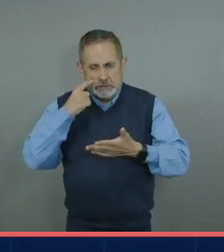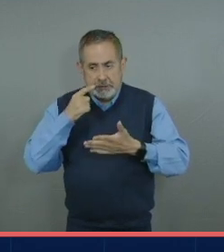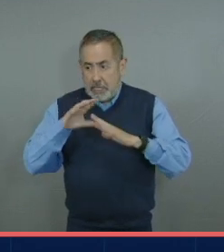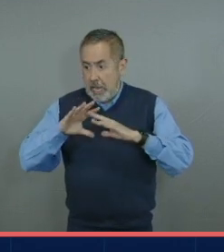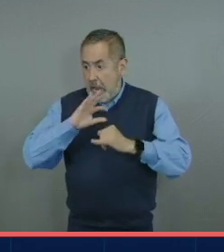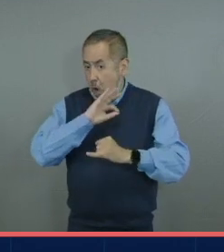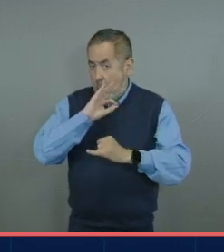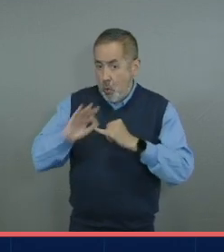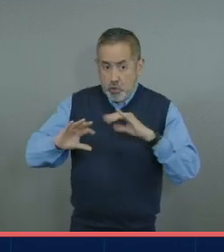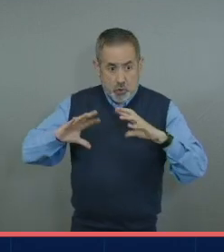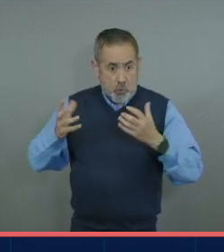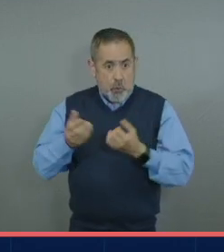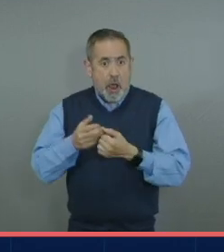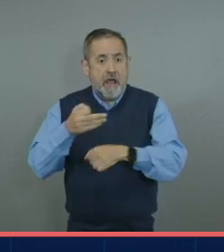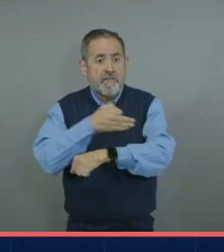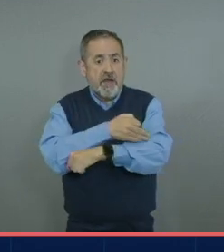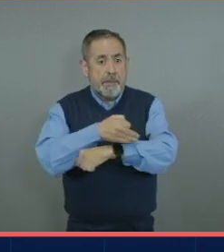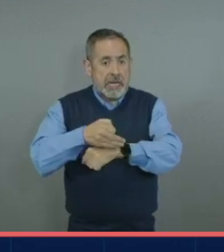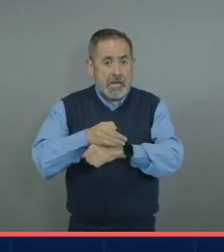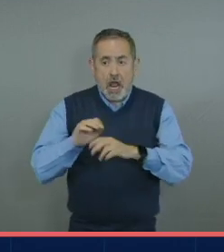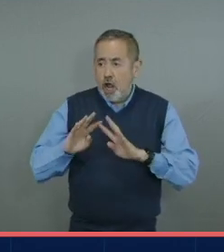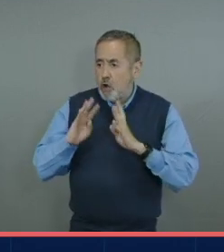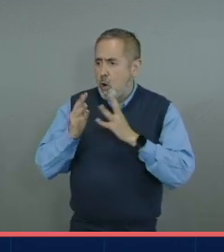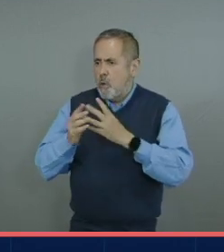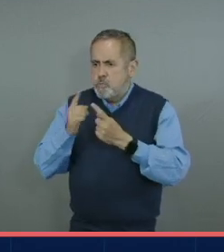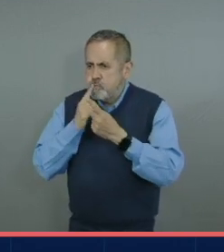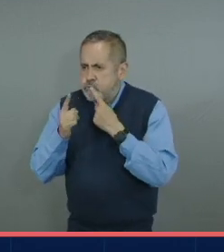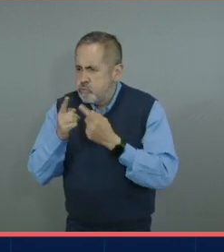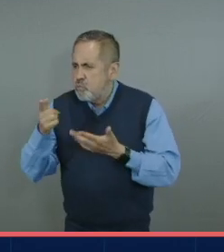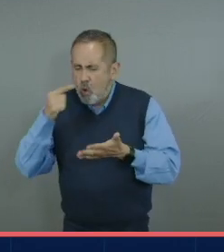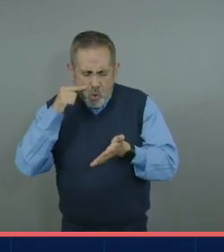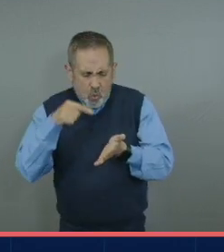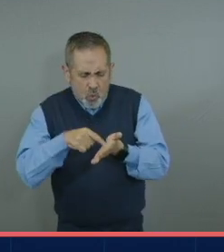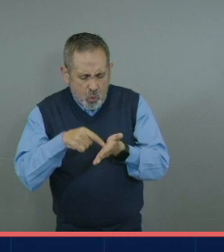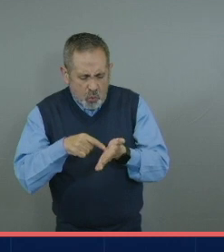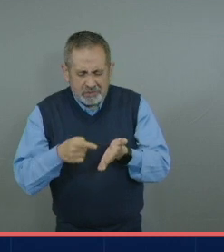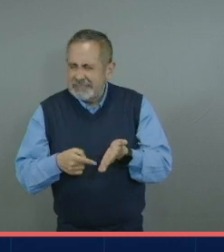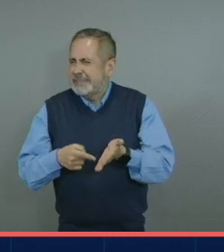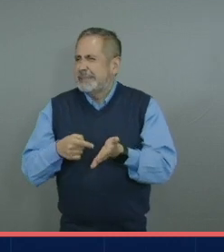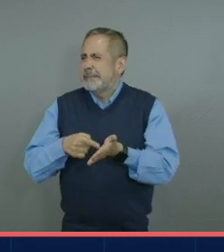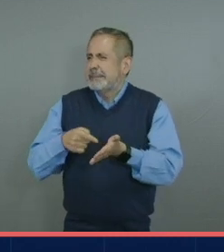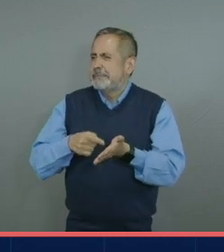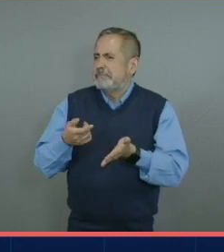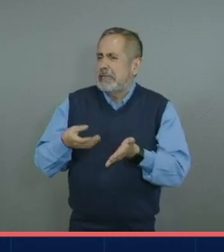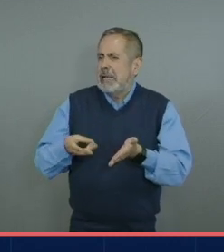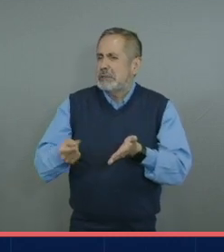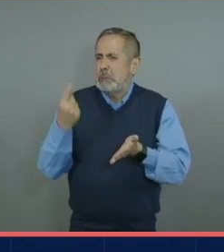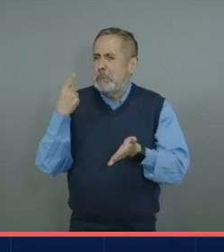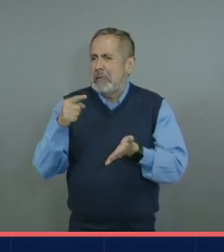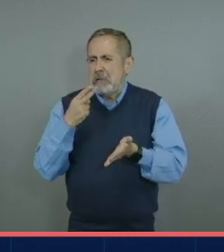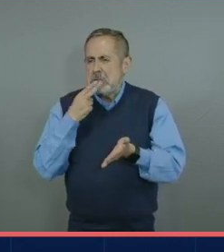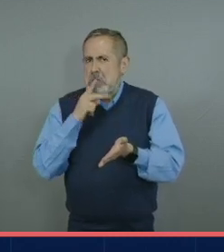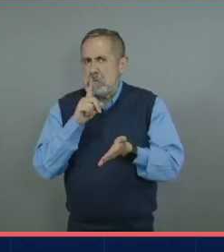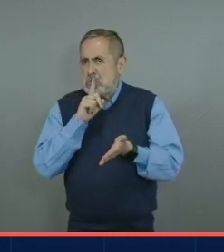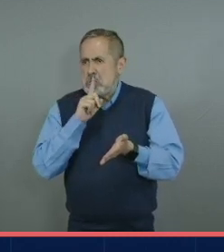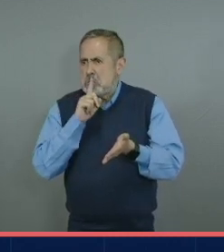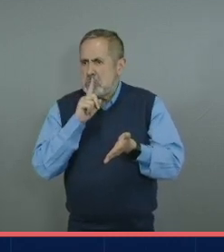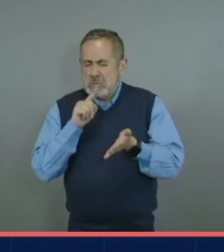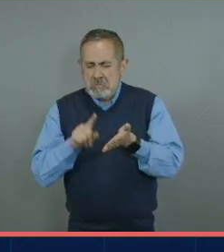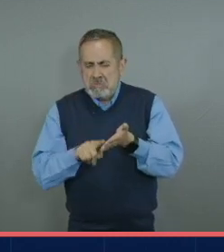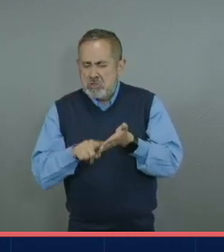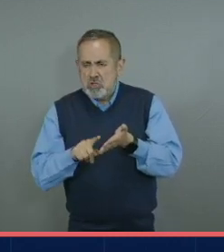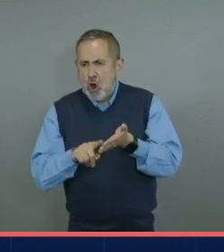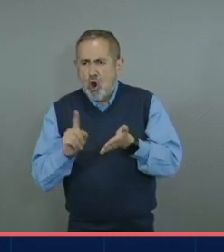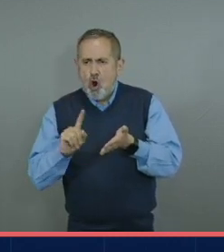familia todos logren identificar justamente estos famosos gastos hormiga para que el gasto familiar sea cada